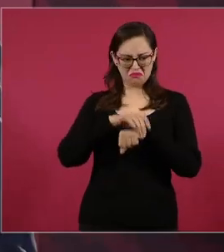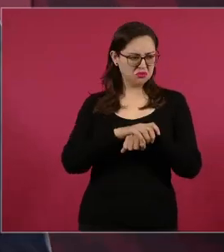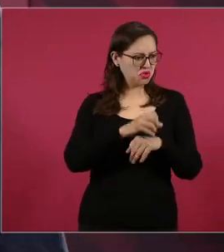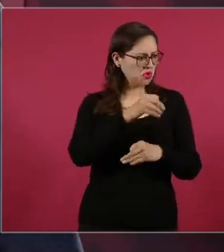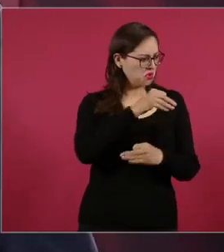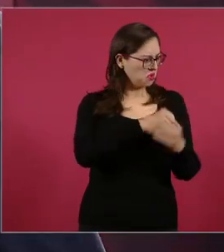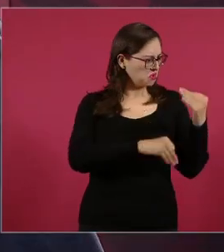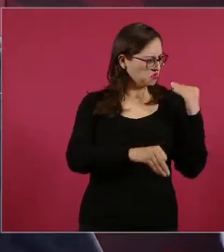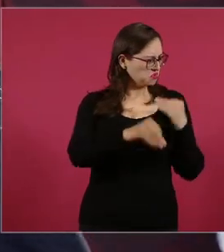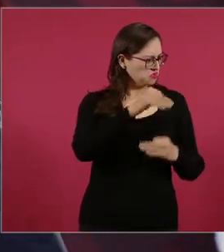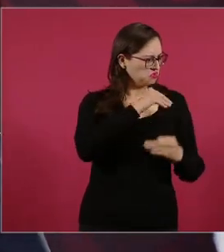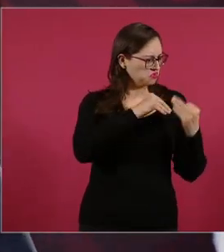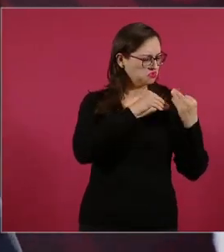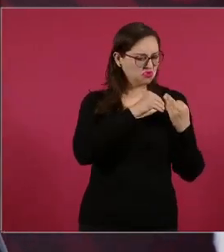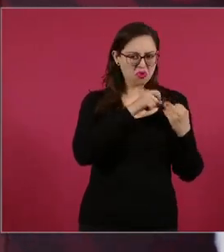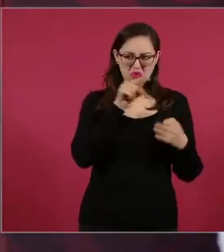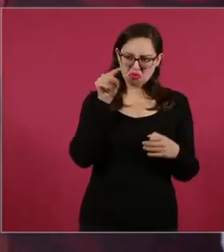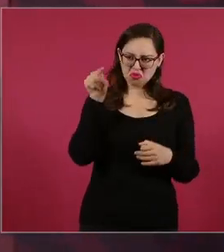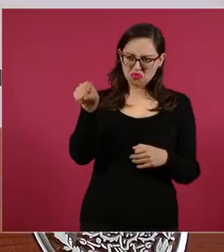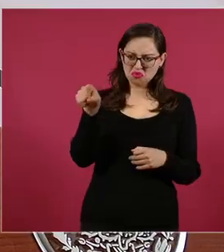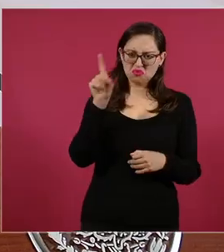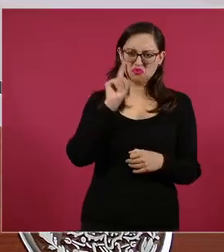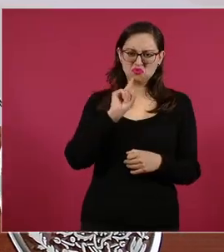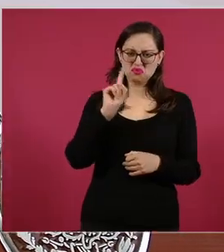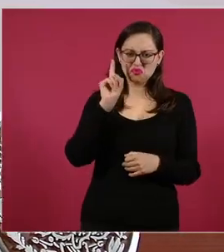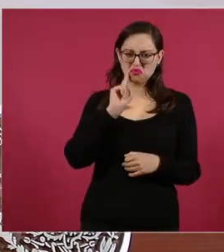la candidata